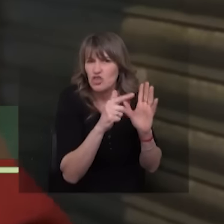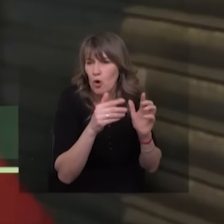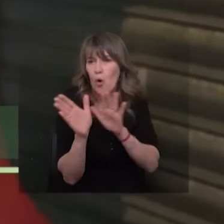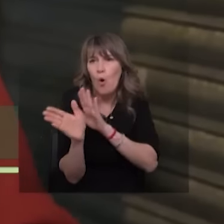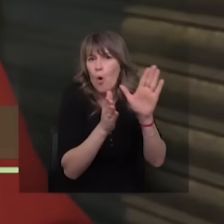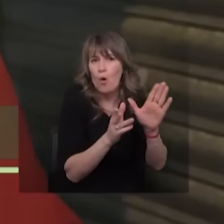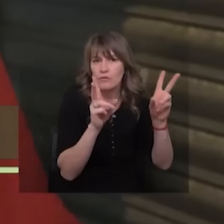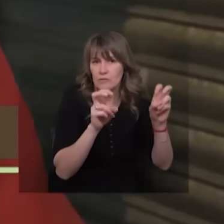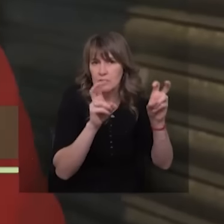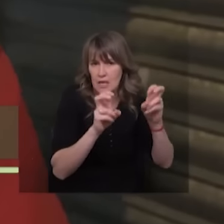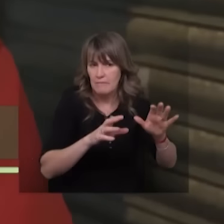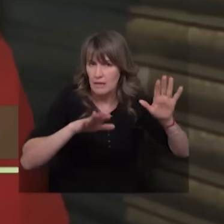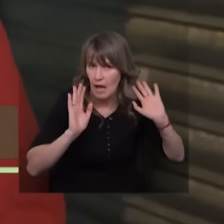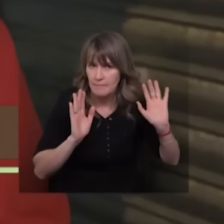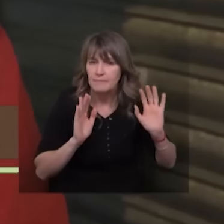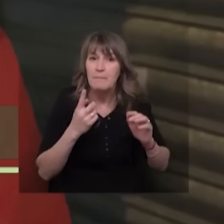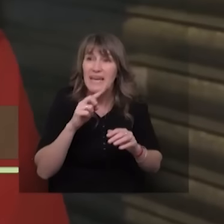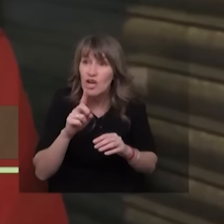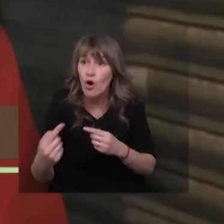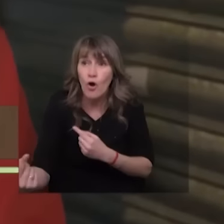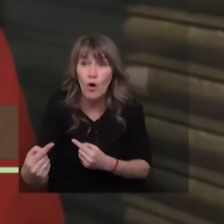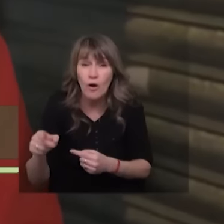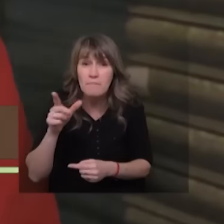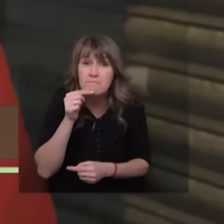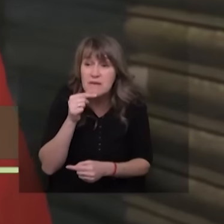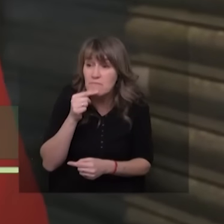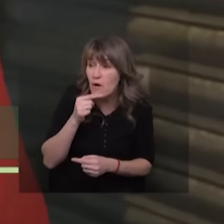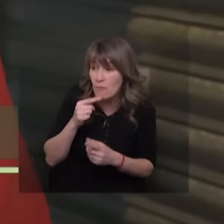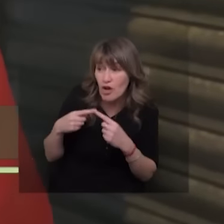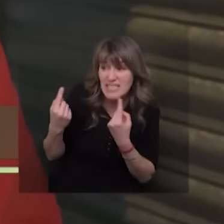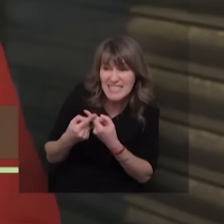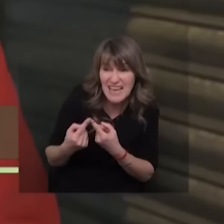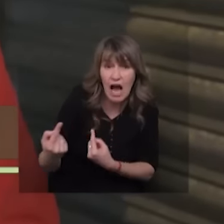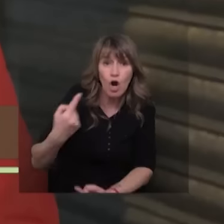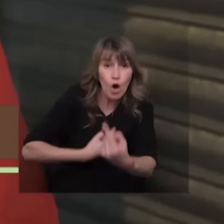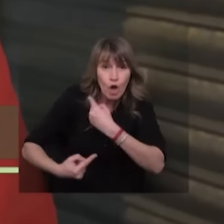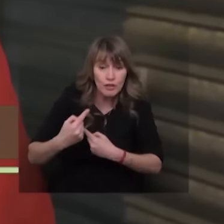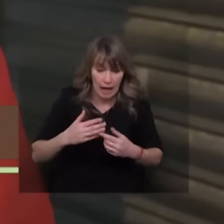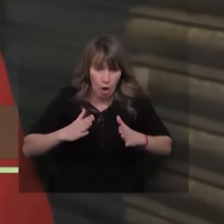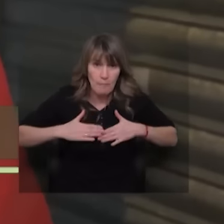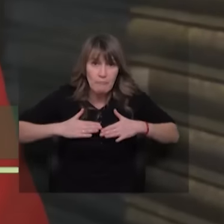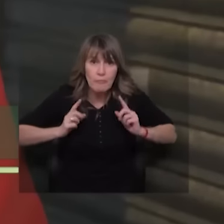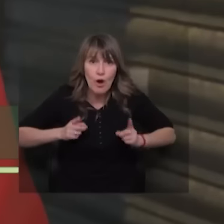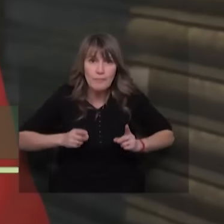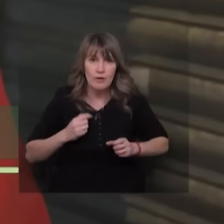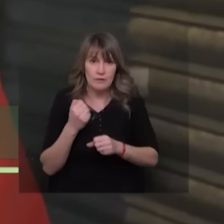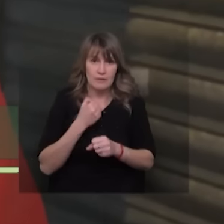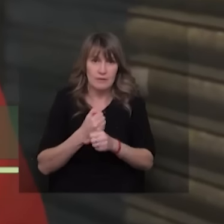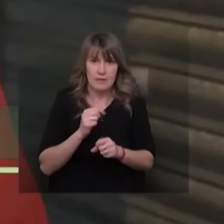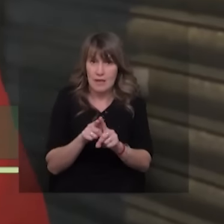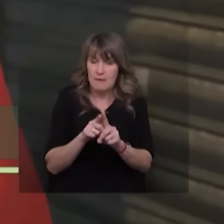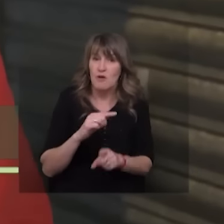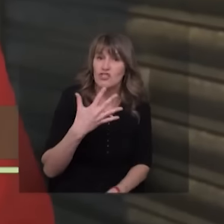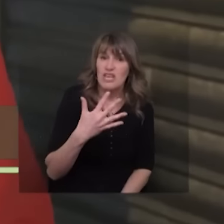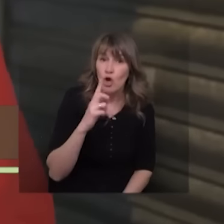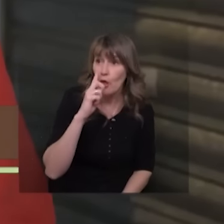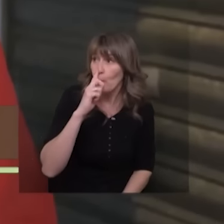de en otras esferas y otra es cuando se utiliza el aparato represivo del Estado para reprimir como fue el caso del 5 de junio a los trabajadores del mar que